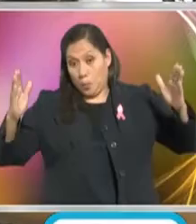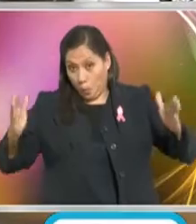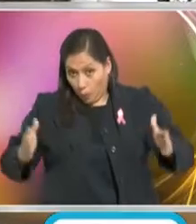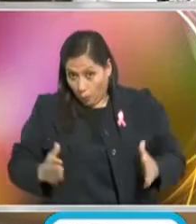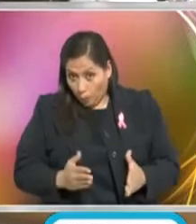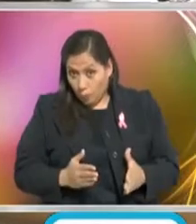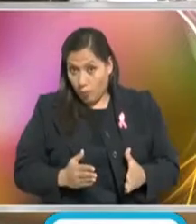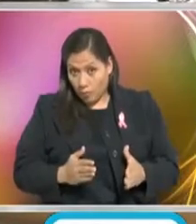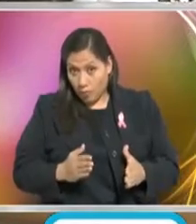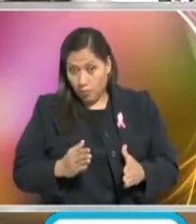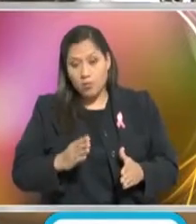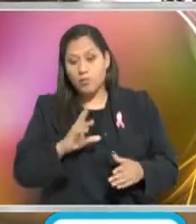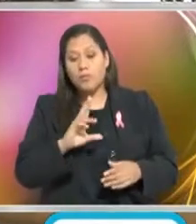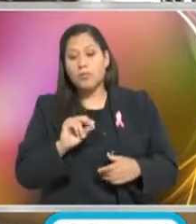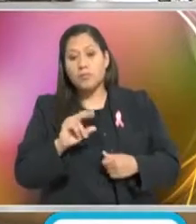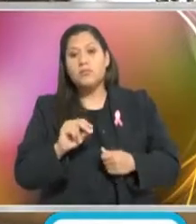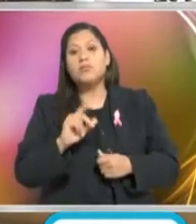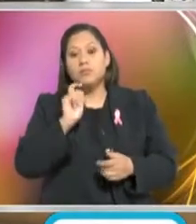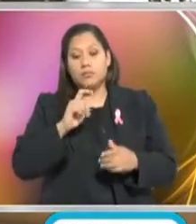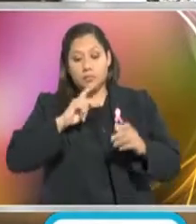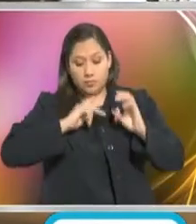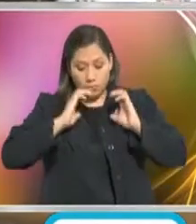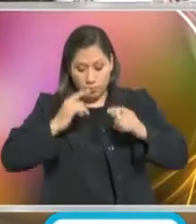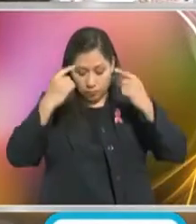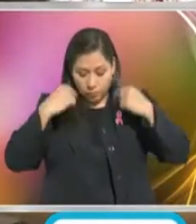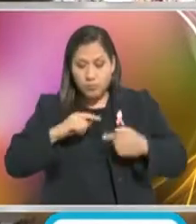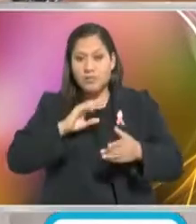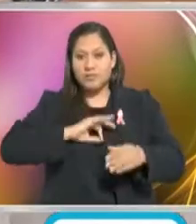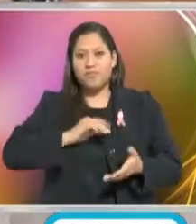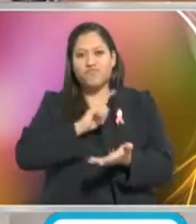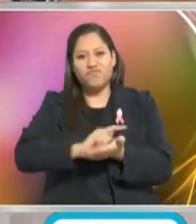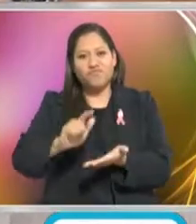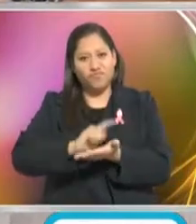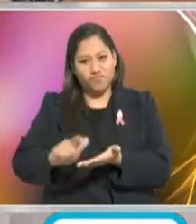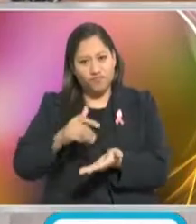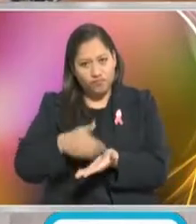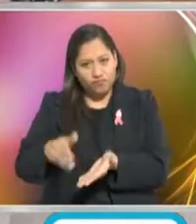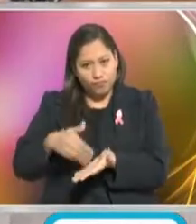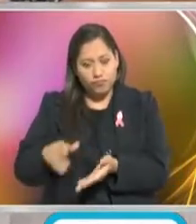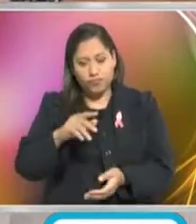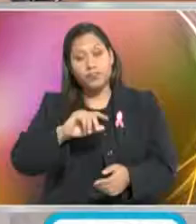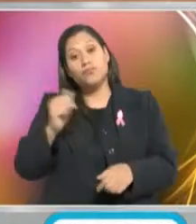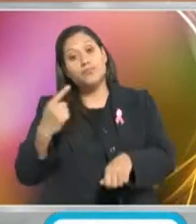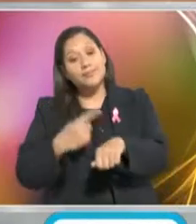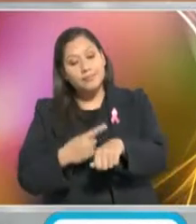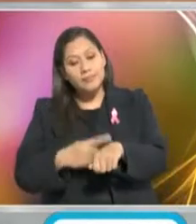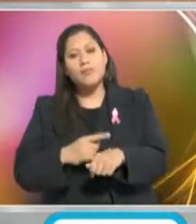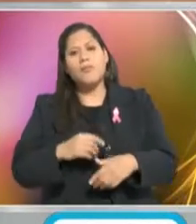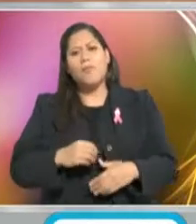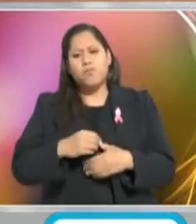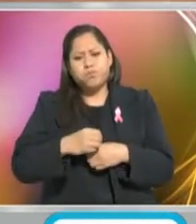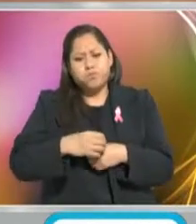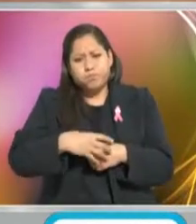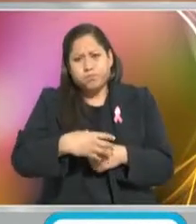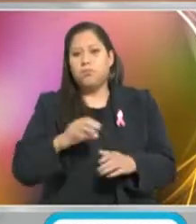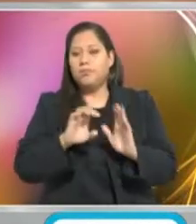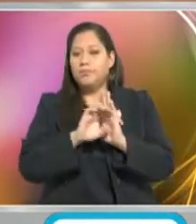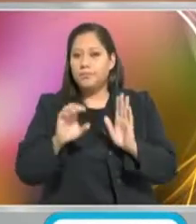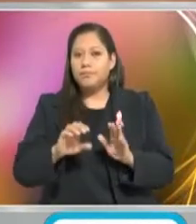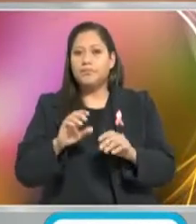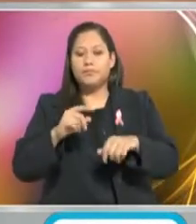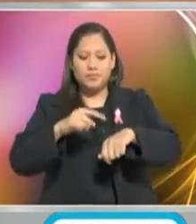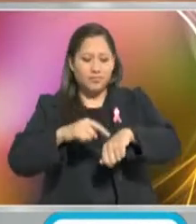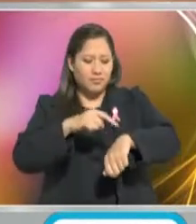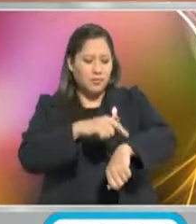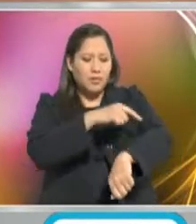de peso, el buscar bajar, sino en Es realidad limpiar, desintoxicarte, ¿no? Desintoxicar. Fíjate también otro tipo de enfermedades, inflamaciones como por ejemplo